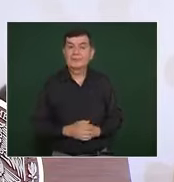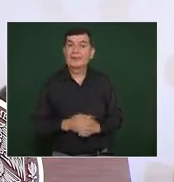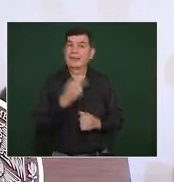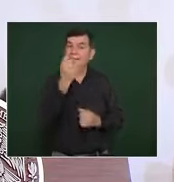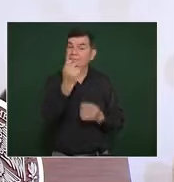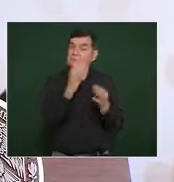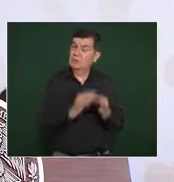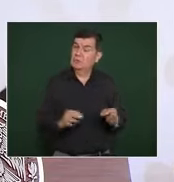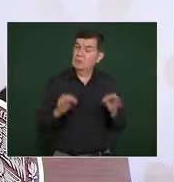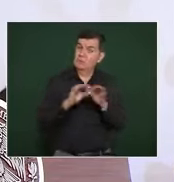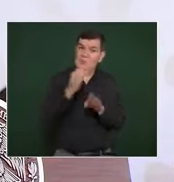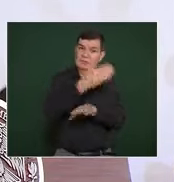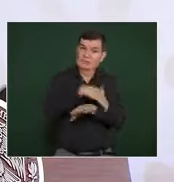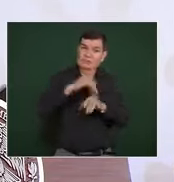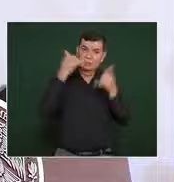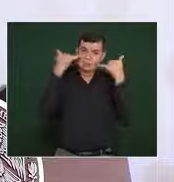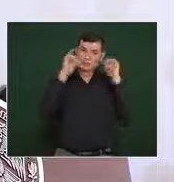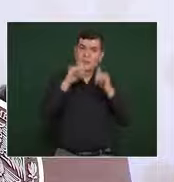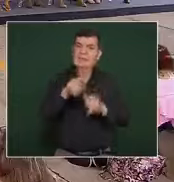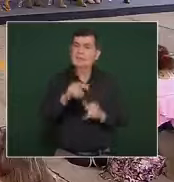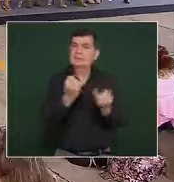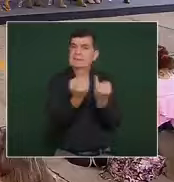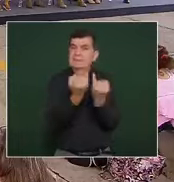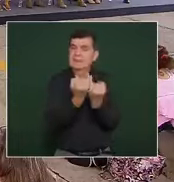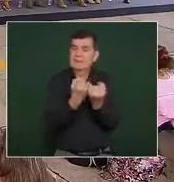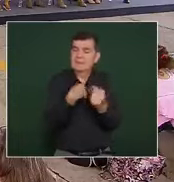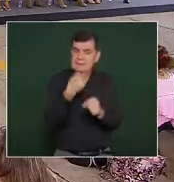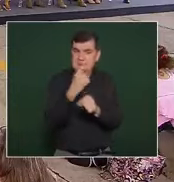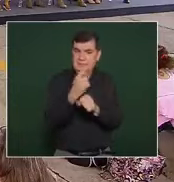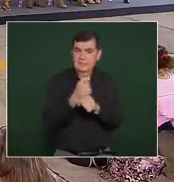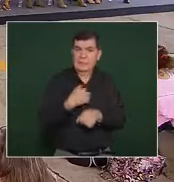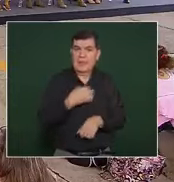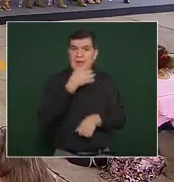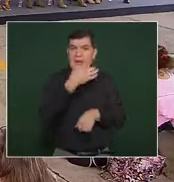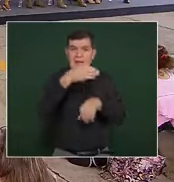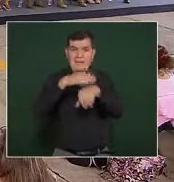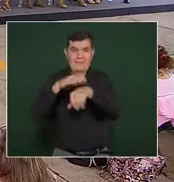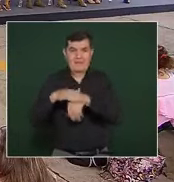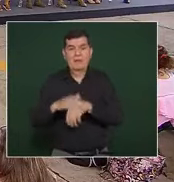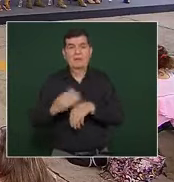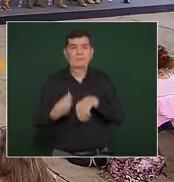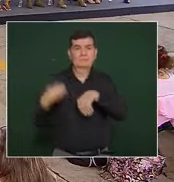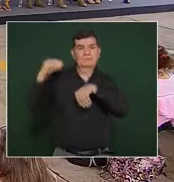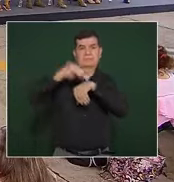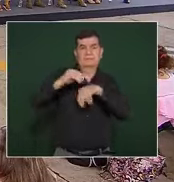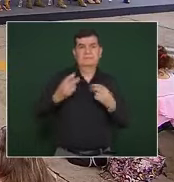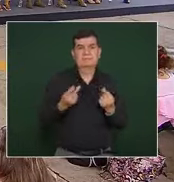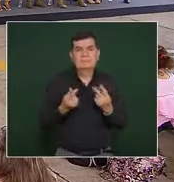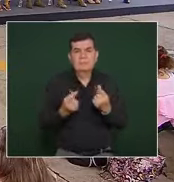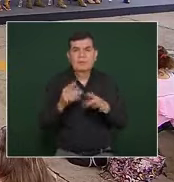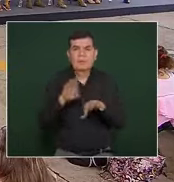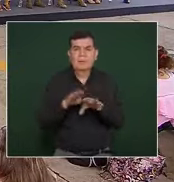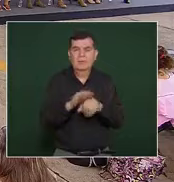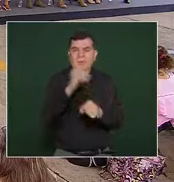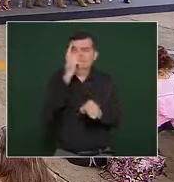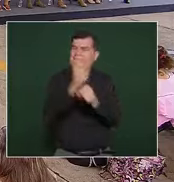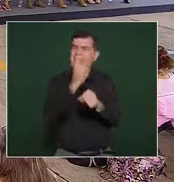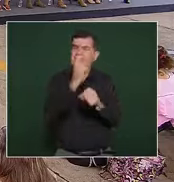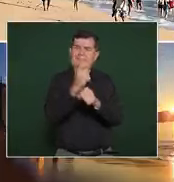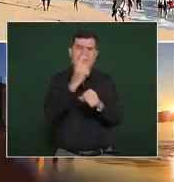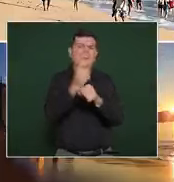y de Coyuca de Benítez. En primer término, quiero informar sobre la reactivación de lo que es, pues, nuestra